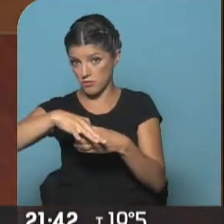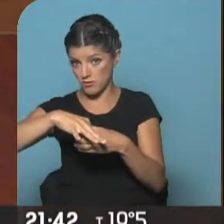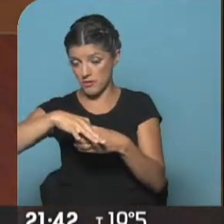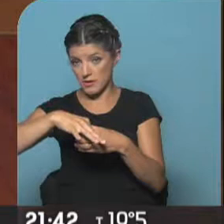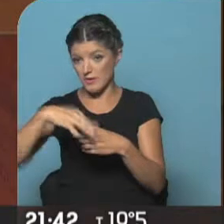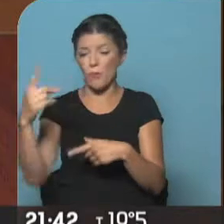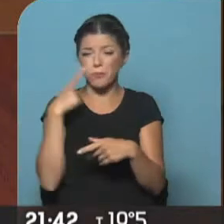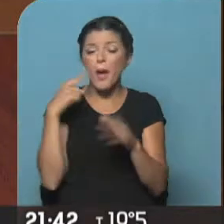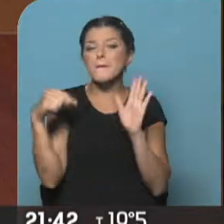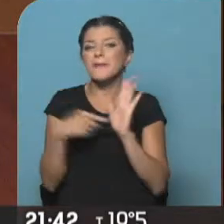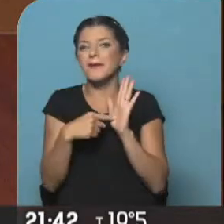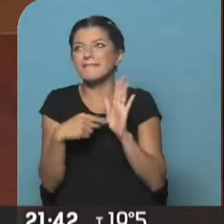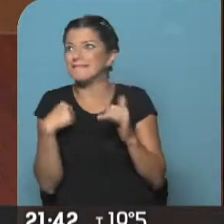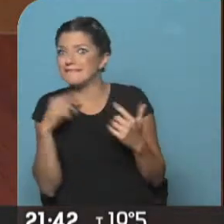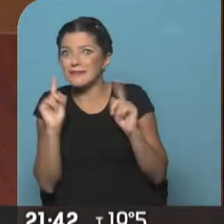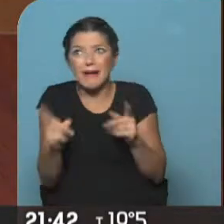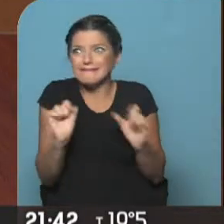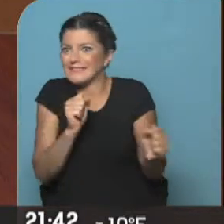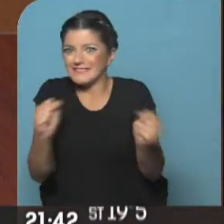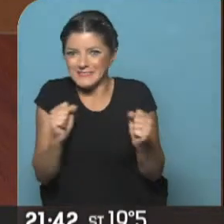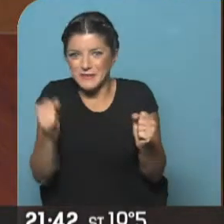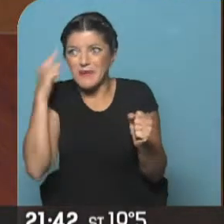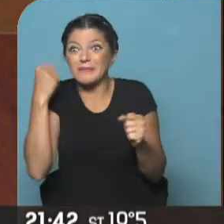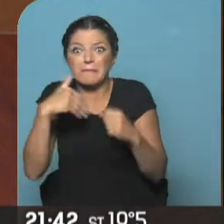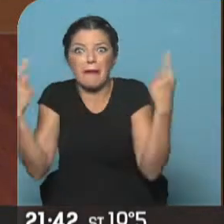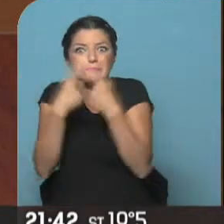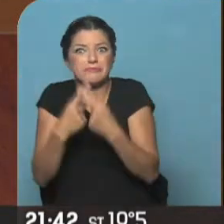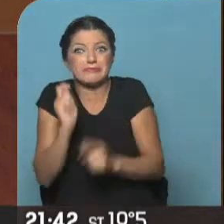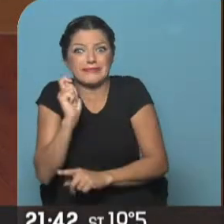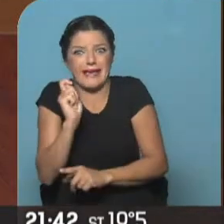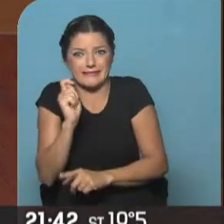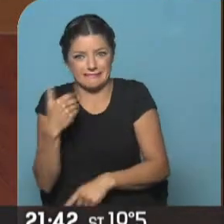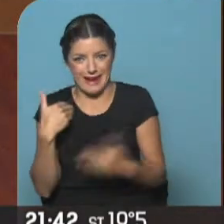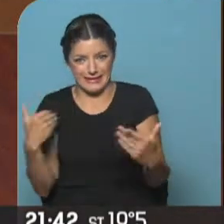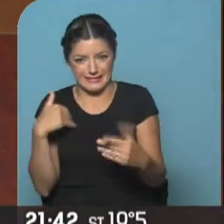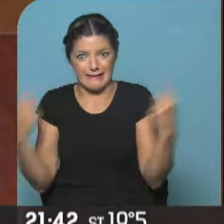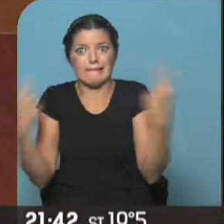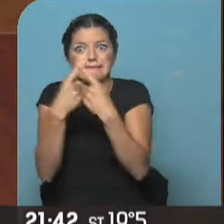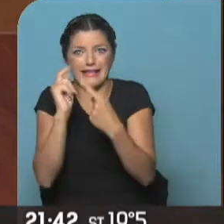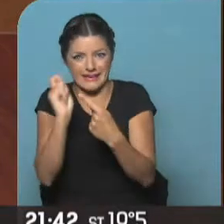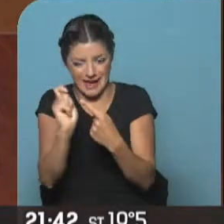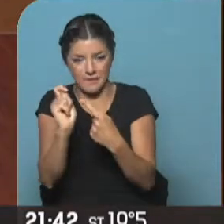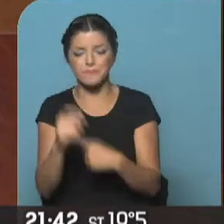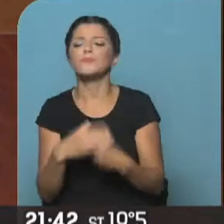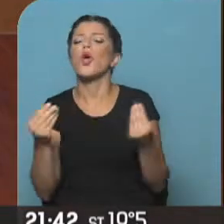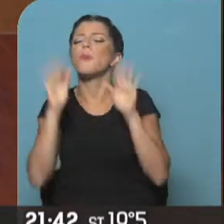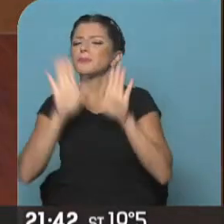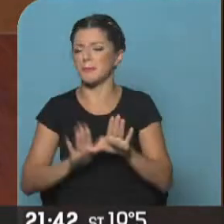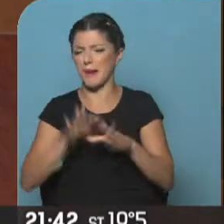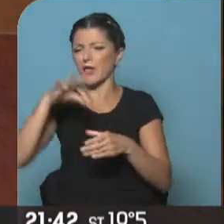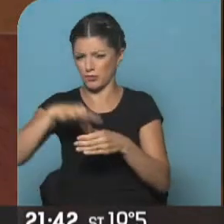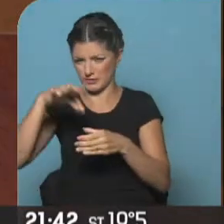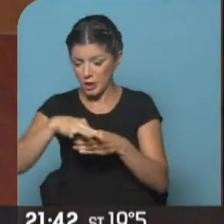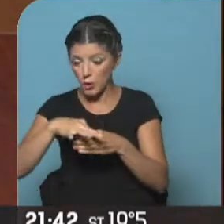producirnos una mezcla de ansiedad y expectación. ¿Qué le va a tocar a la Argentina? ¿Cómo se organiza el sorteo? Presten atención,